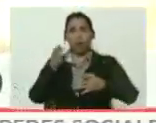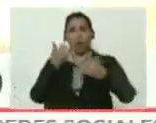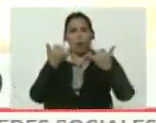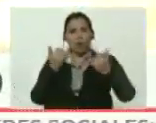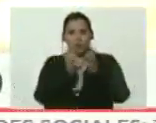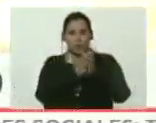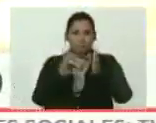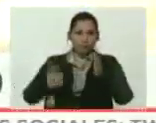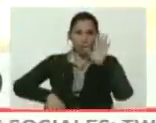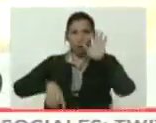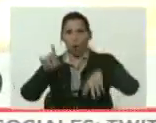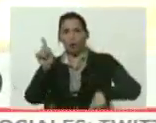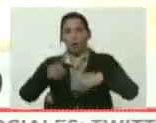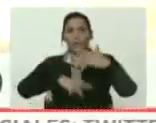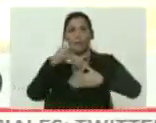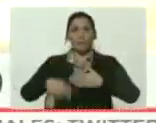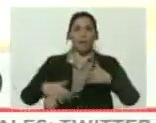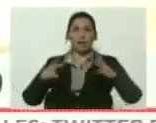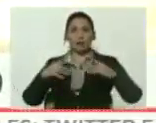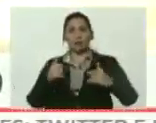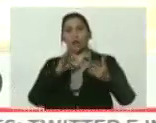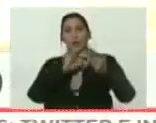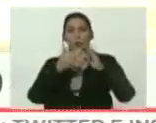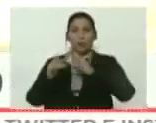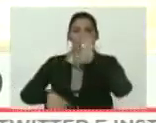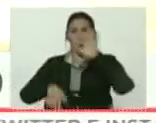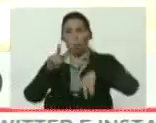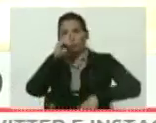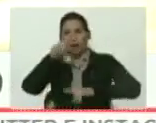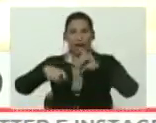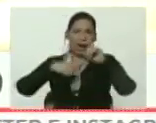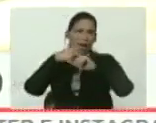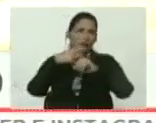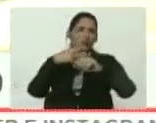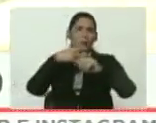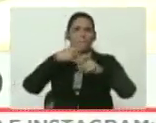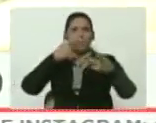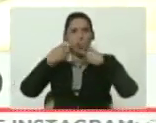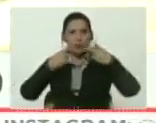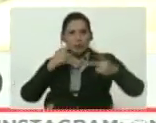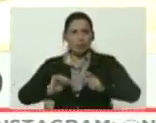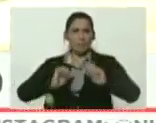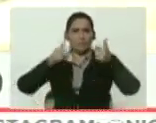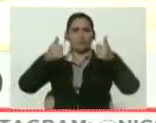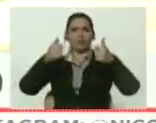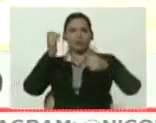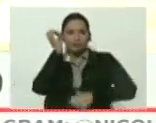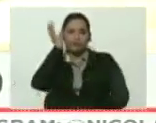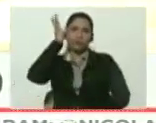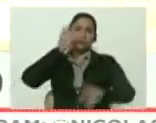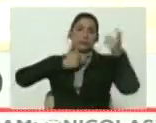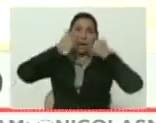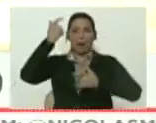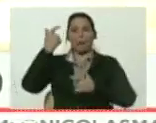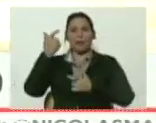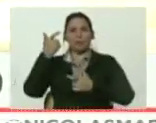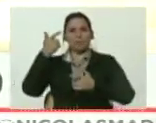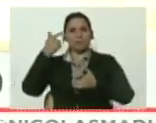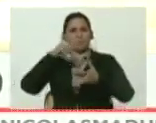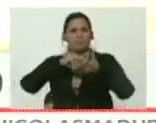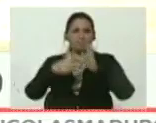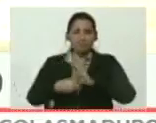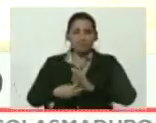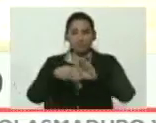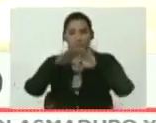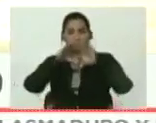Plan Vacacional Comunitario. Ya son 11 años consecutivos, una política que lanzó el comandante Chávez a través de lo que denominaba la